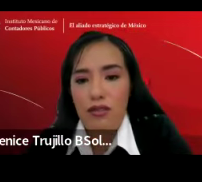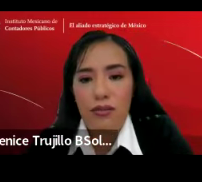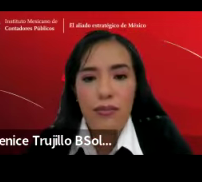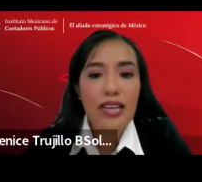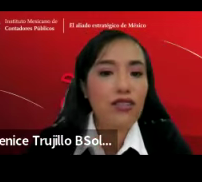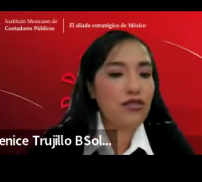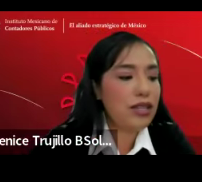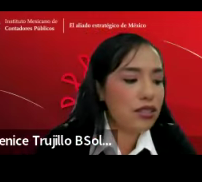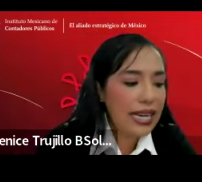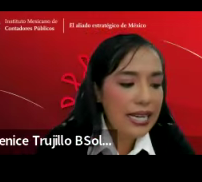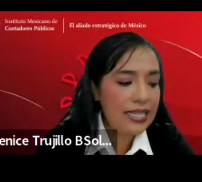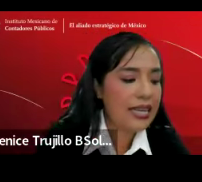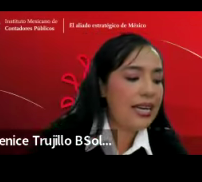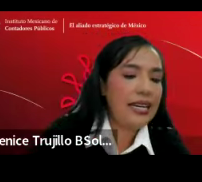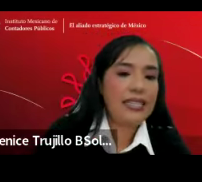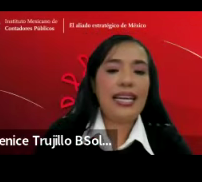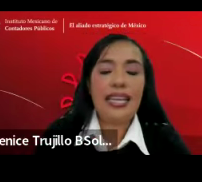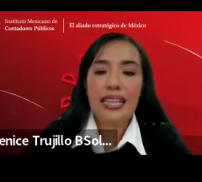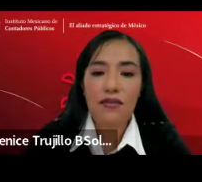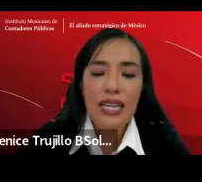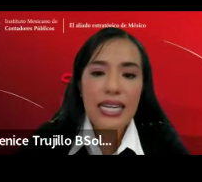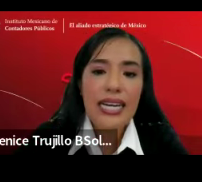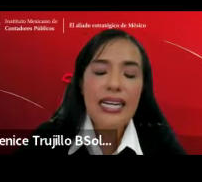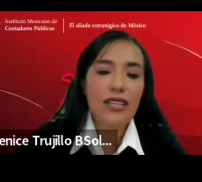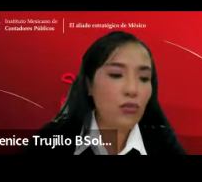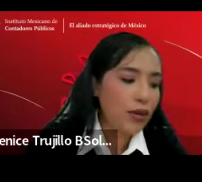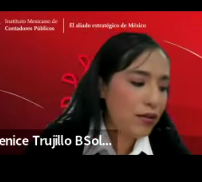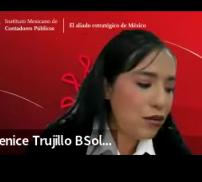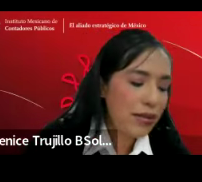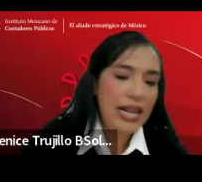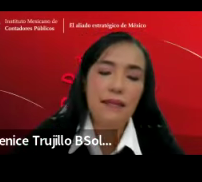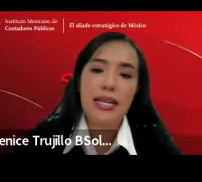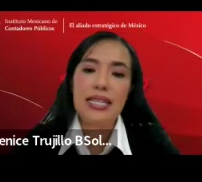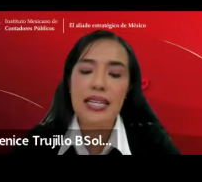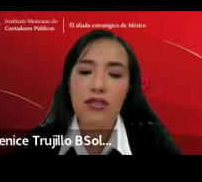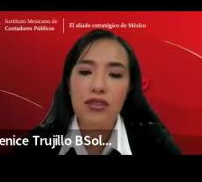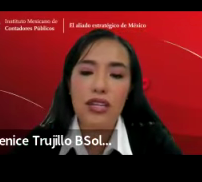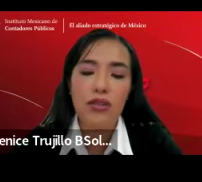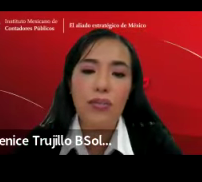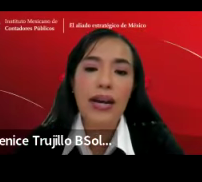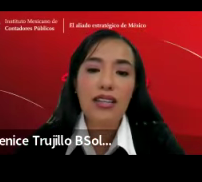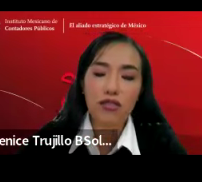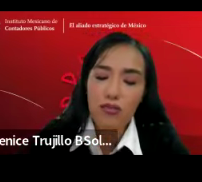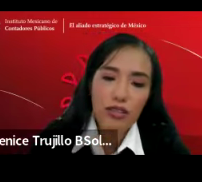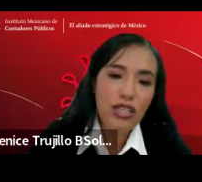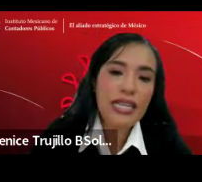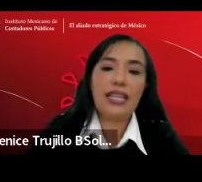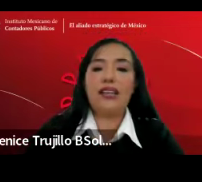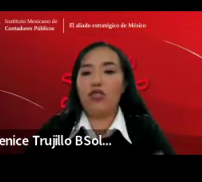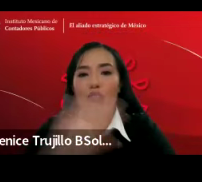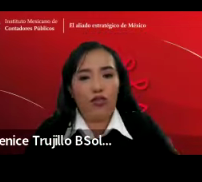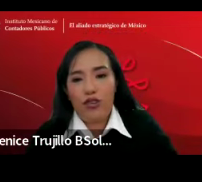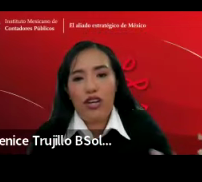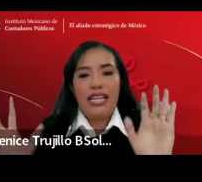su donación. Paso número 6, se identifica que superó el umbral de 1,605. Paso número